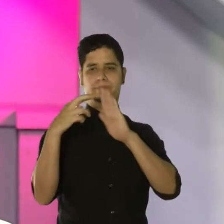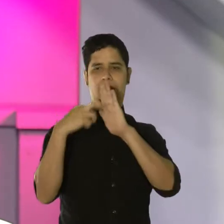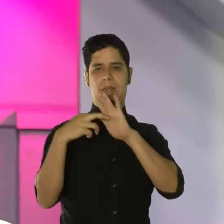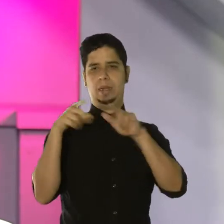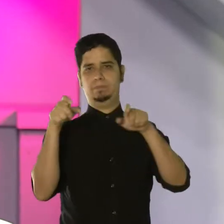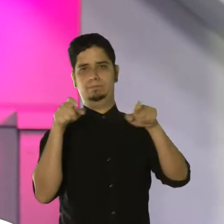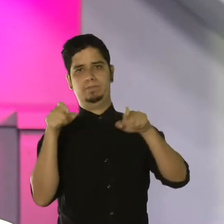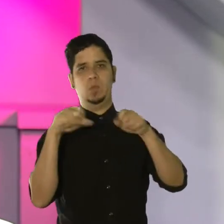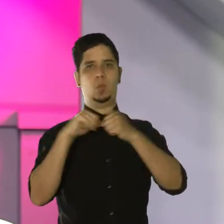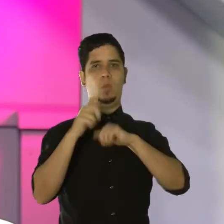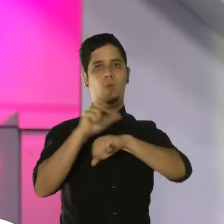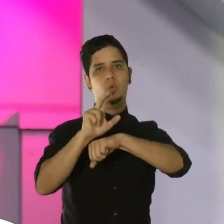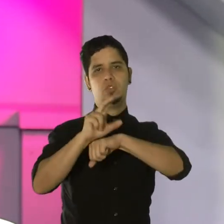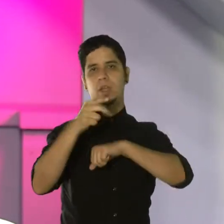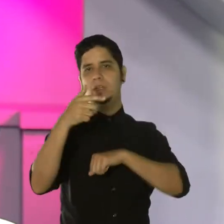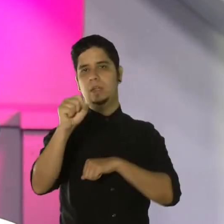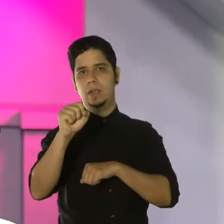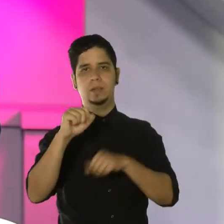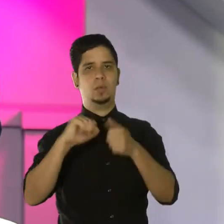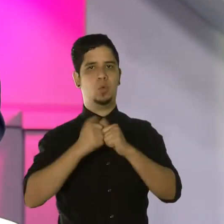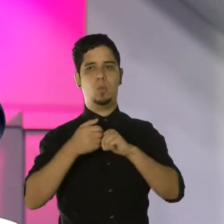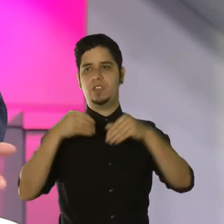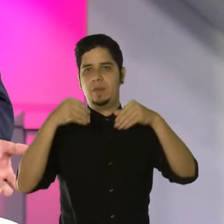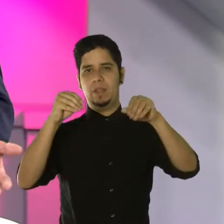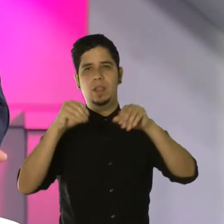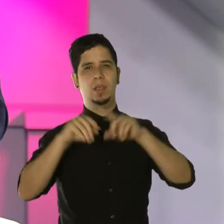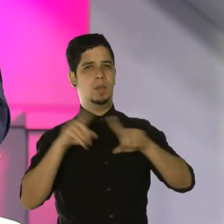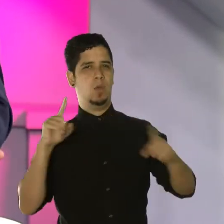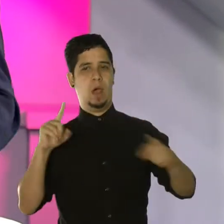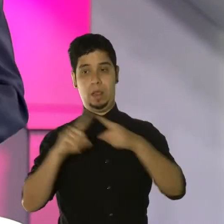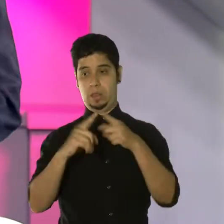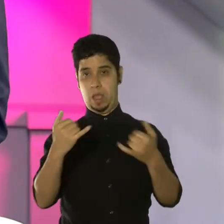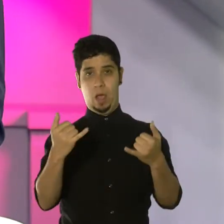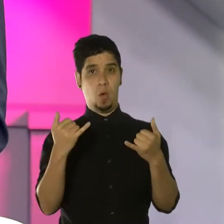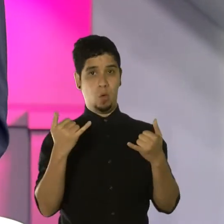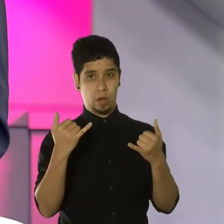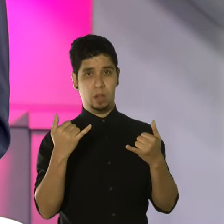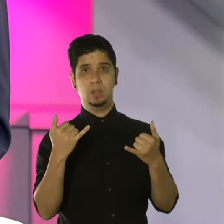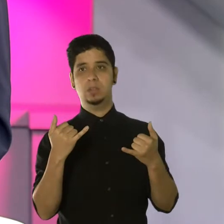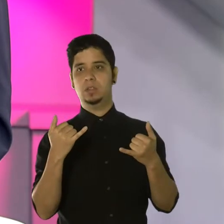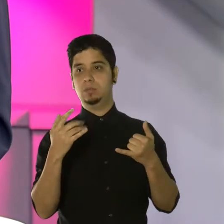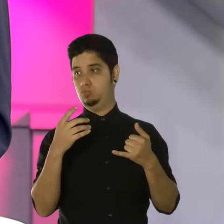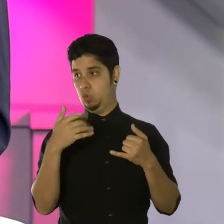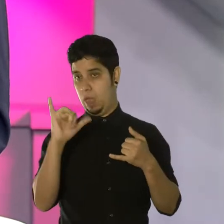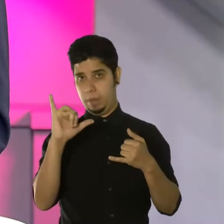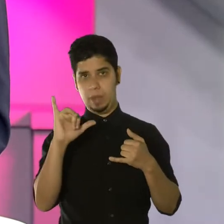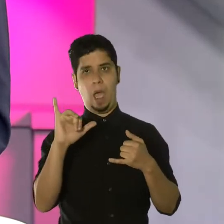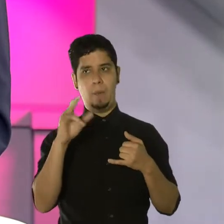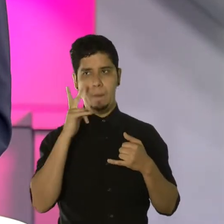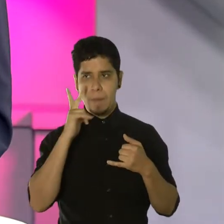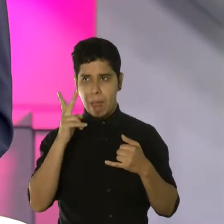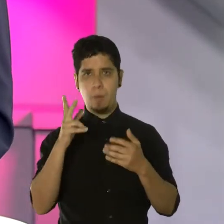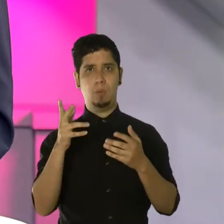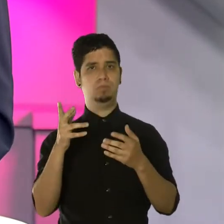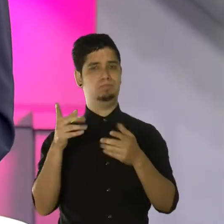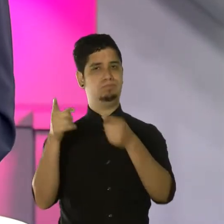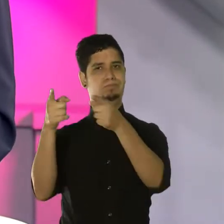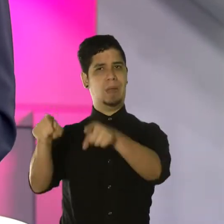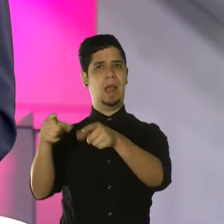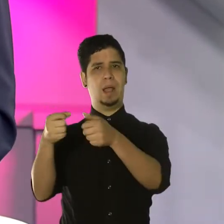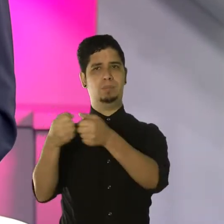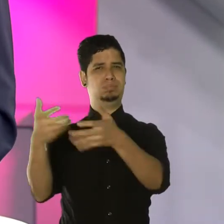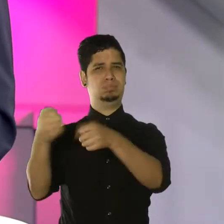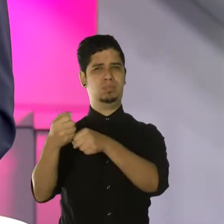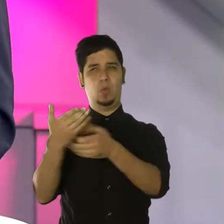del uso y manejo del gas y de su distribución, pero no ha llegado a nada y continúan ocurriendo los accidentes. Nos habíamos quedado antes de la